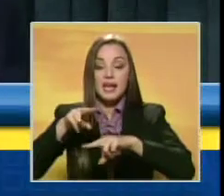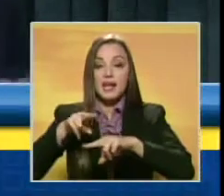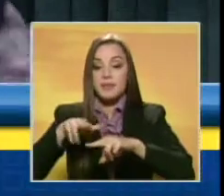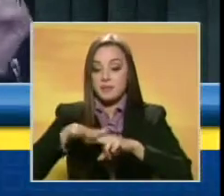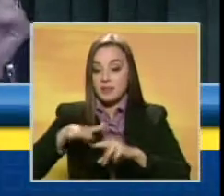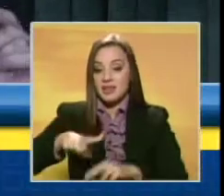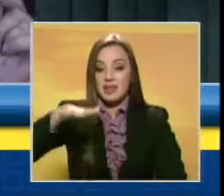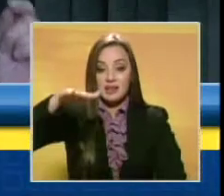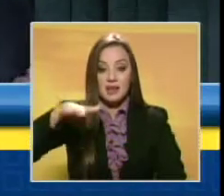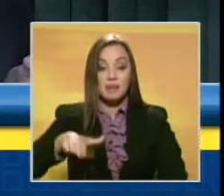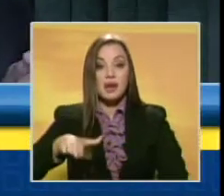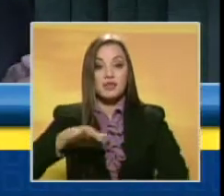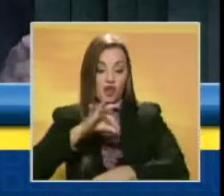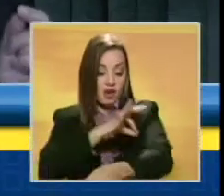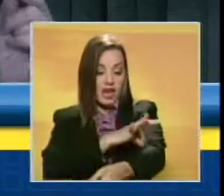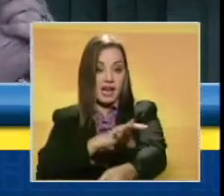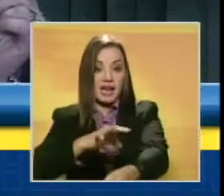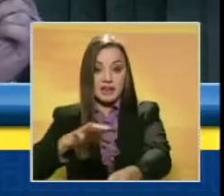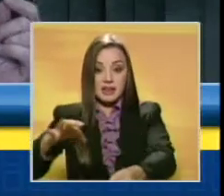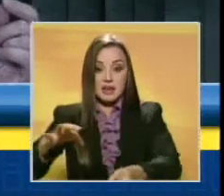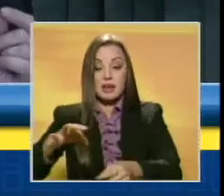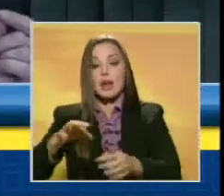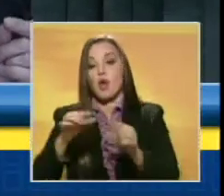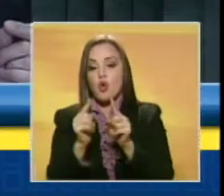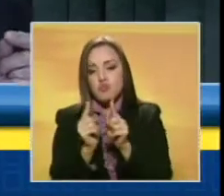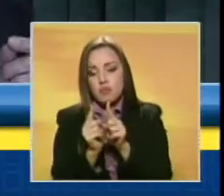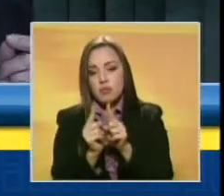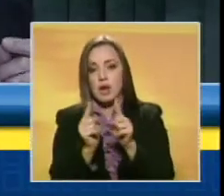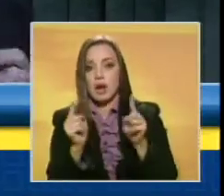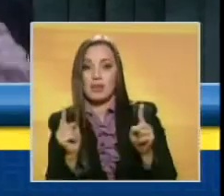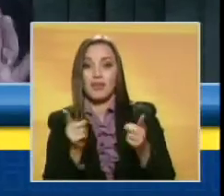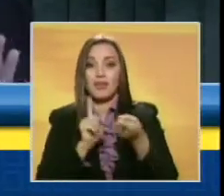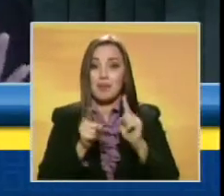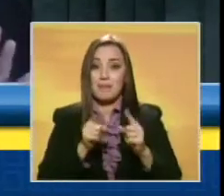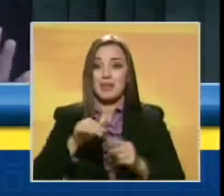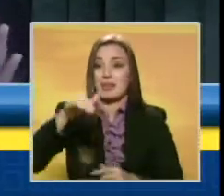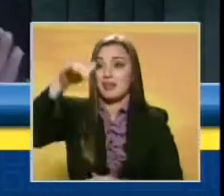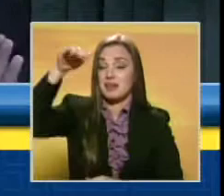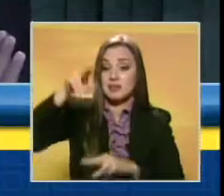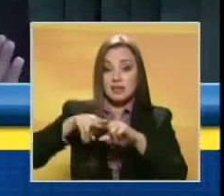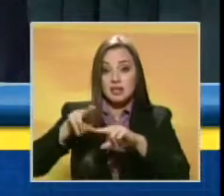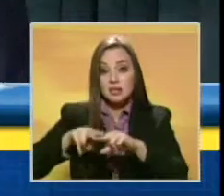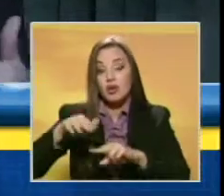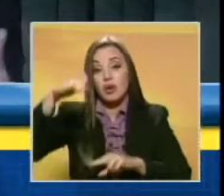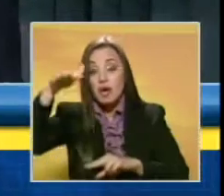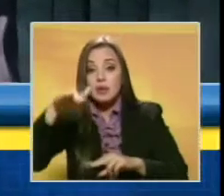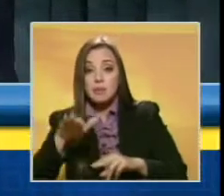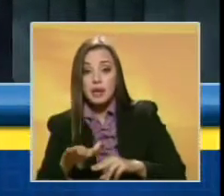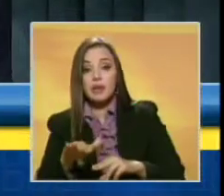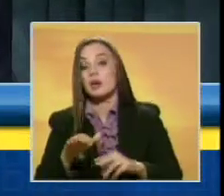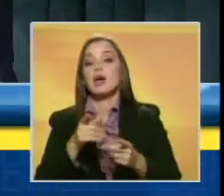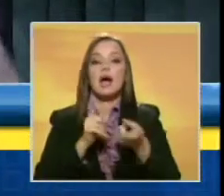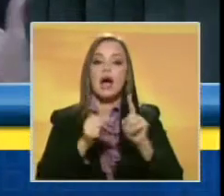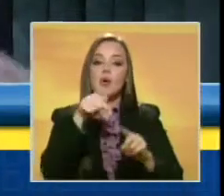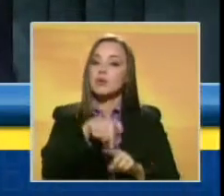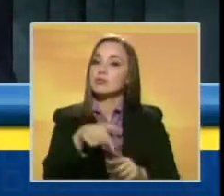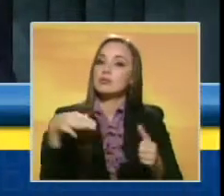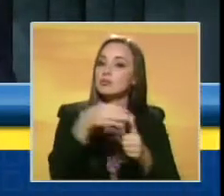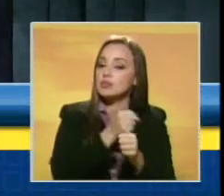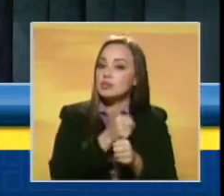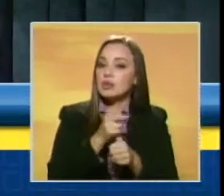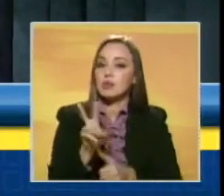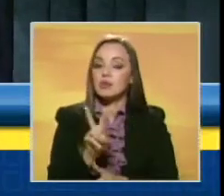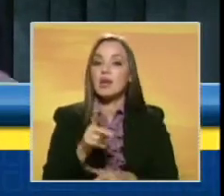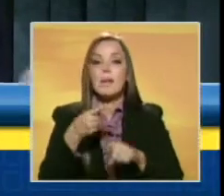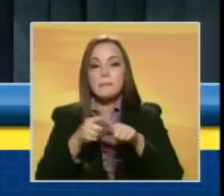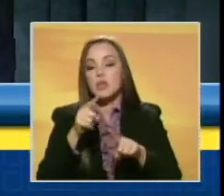una medida muy específica. Y hay algunas medidas muy particulares que no se consiguen en el país, pero ya estamos estableciendo